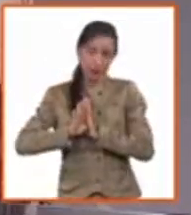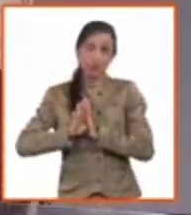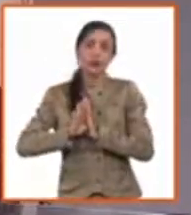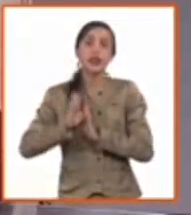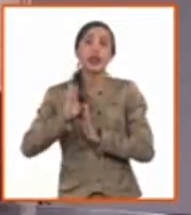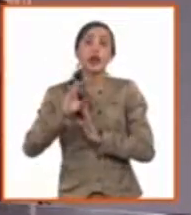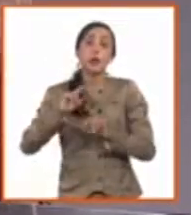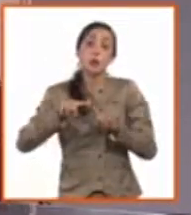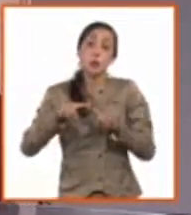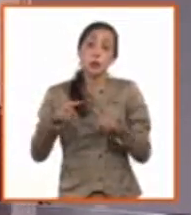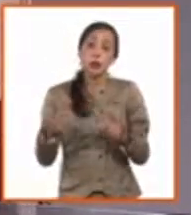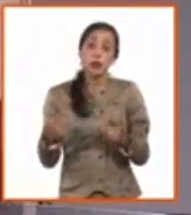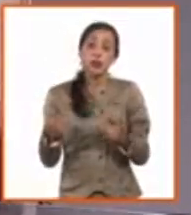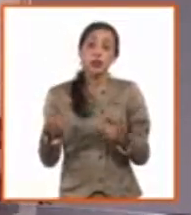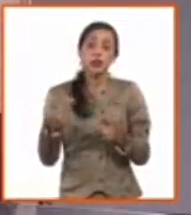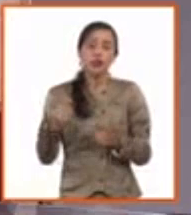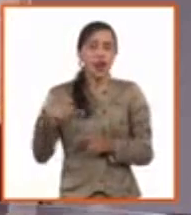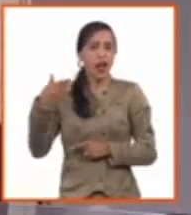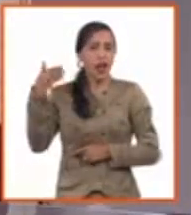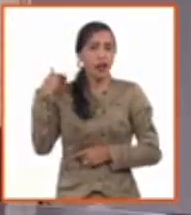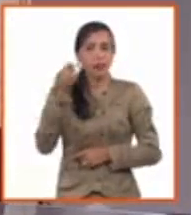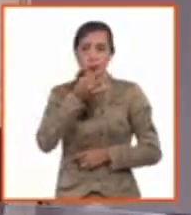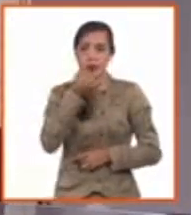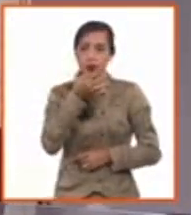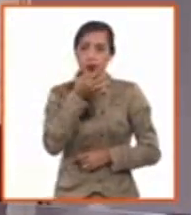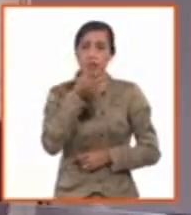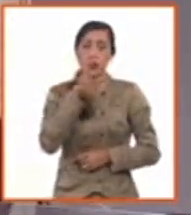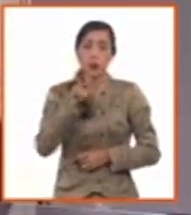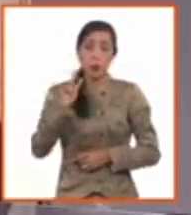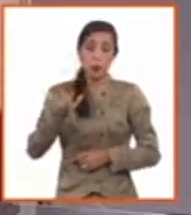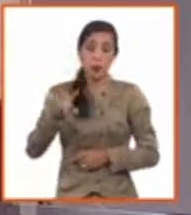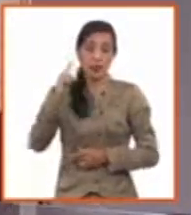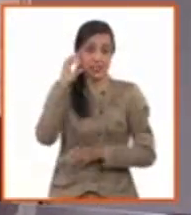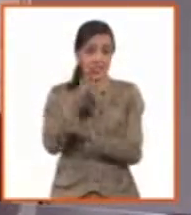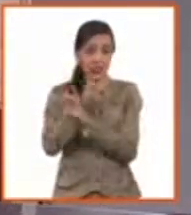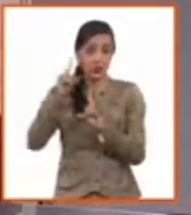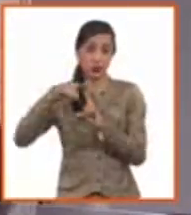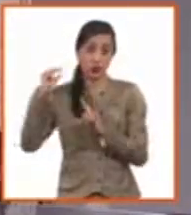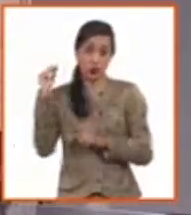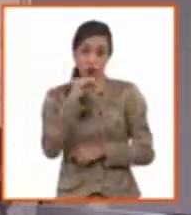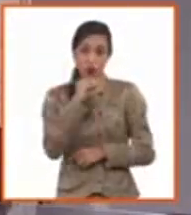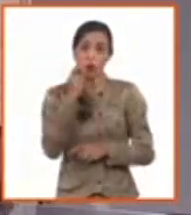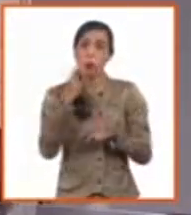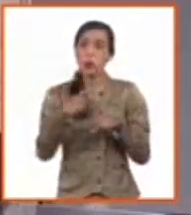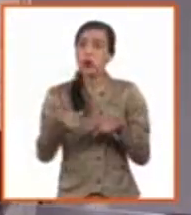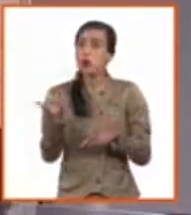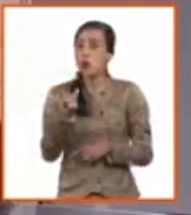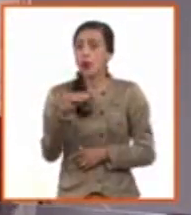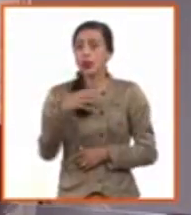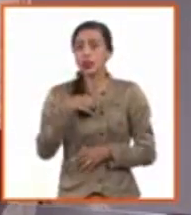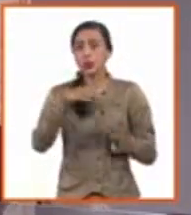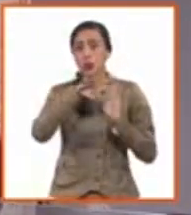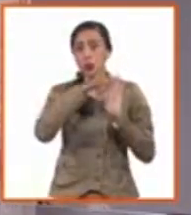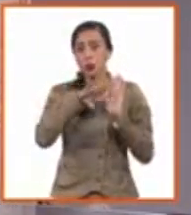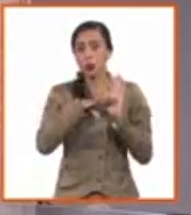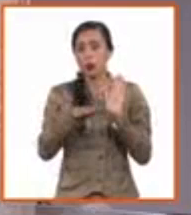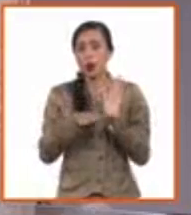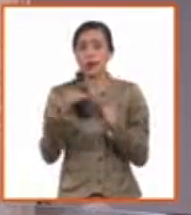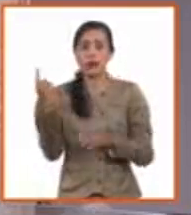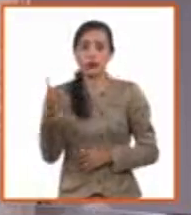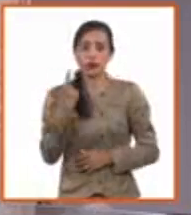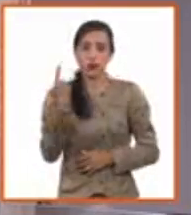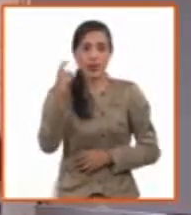en ese sentido bueno y ahorita mencioné a los dos parques científico-tecnológicos pero además hay un programa nacional